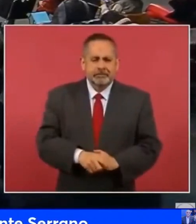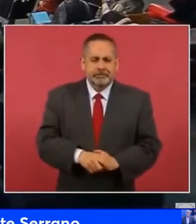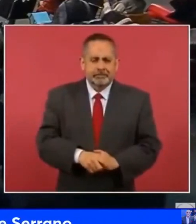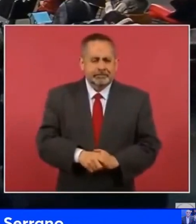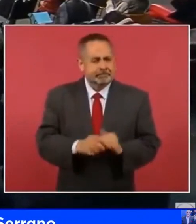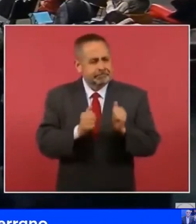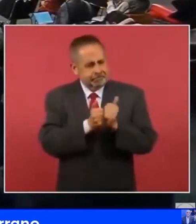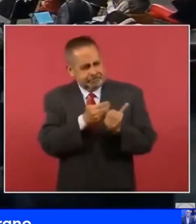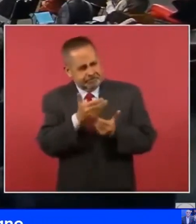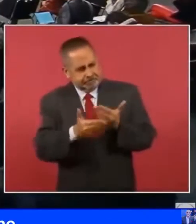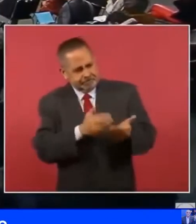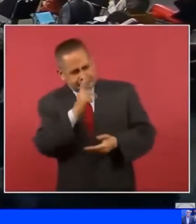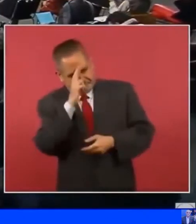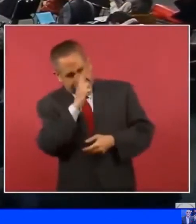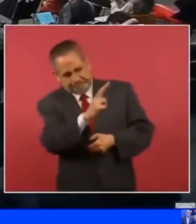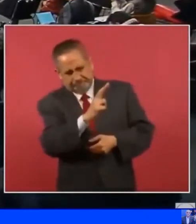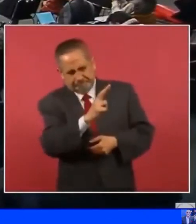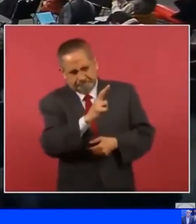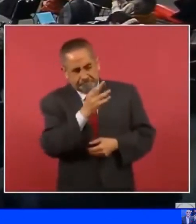Con todo respeto,